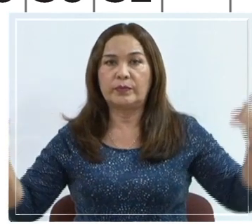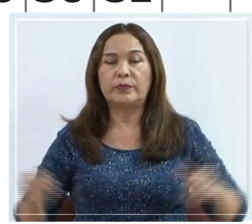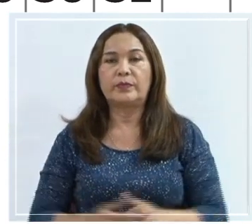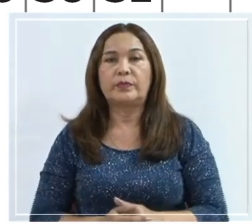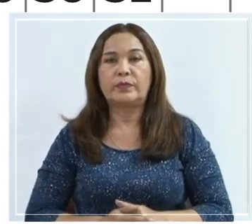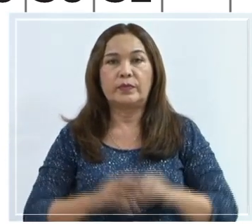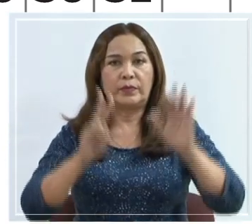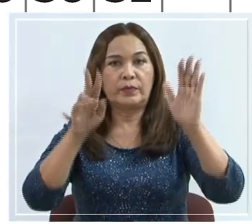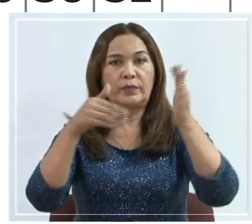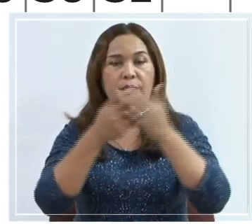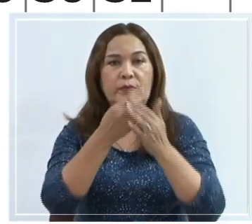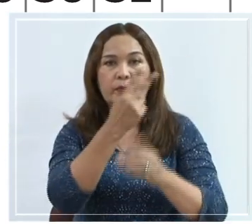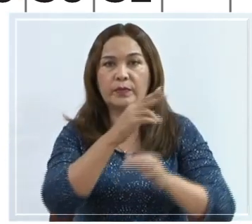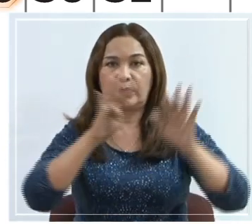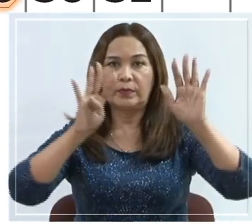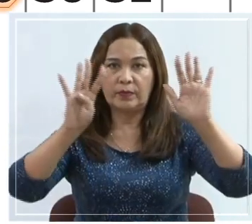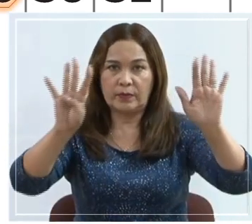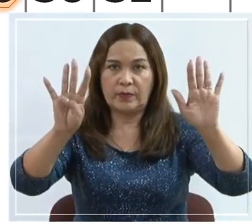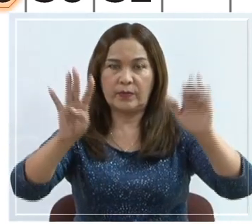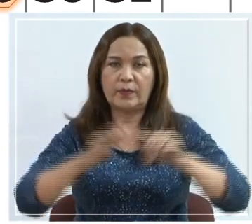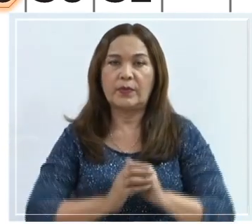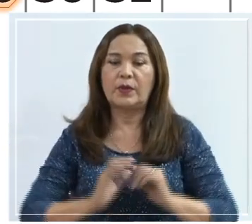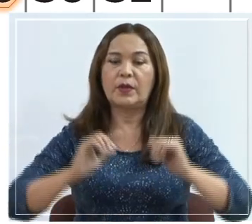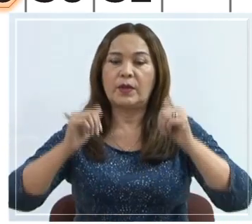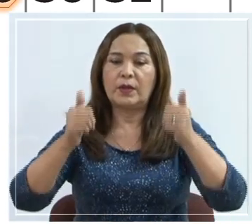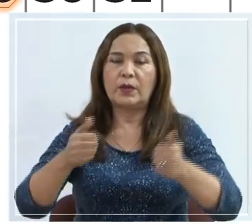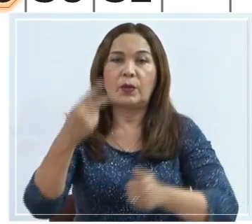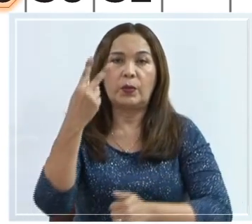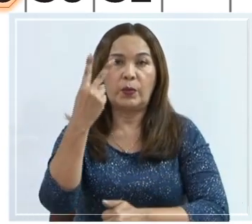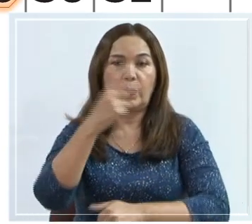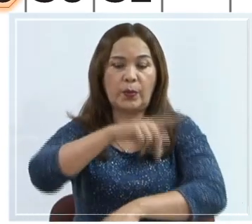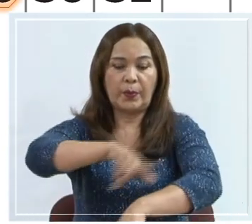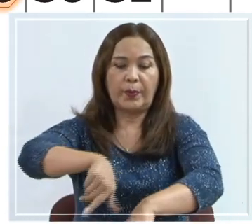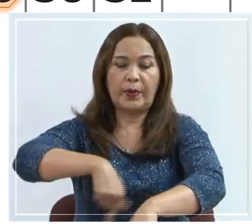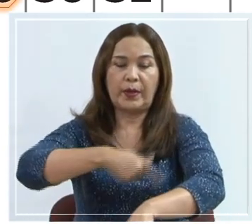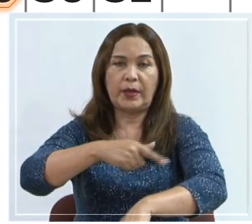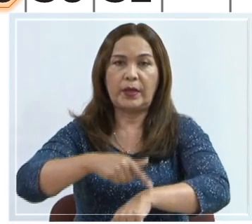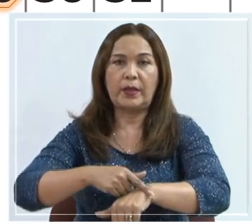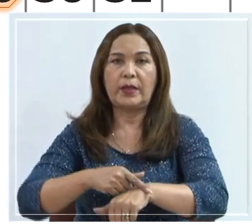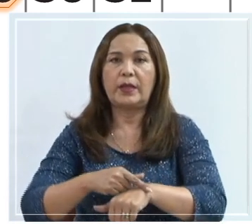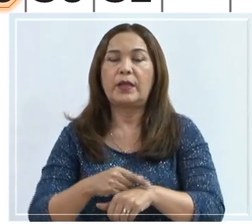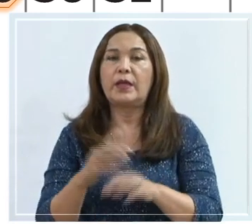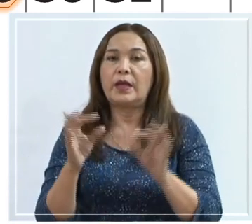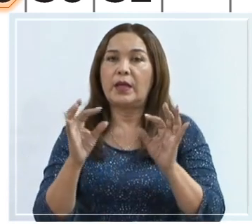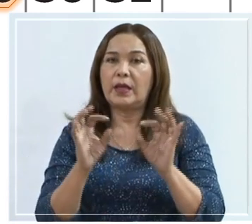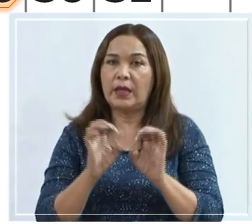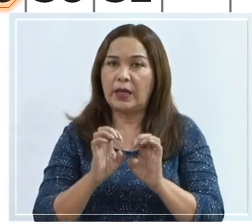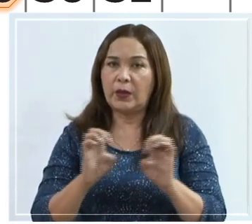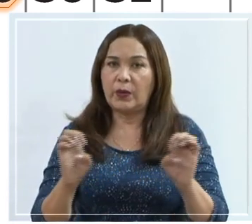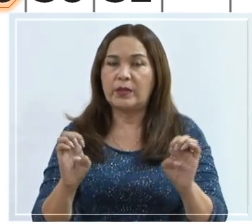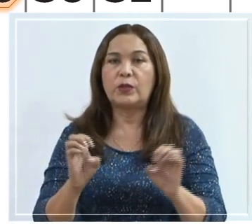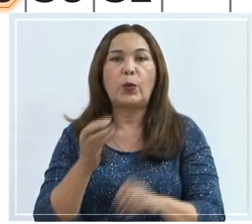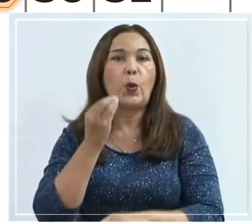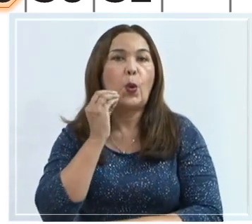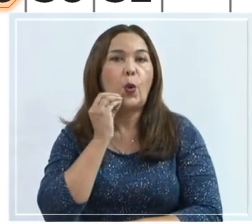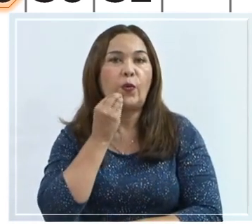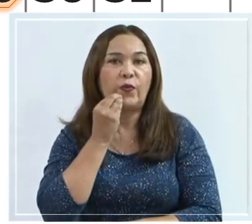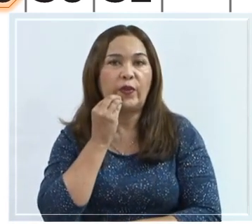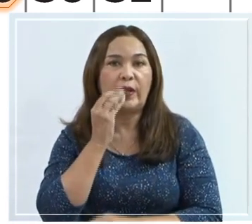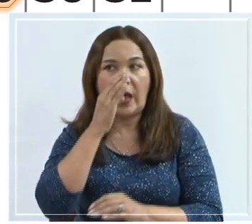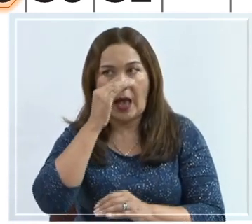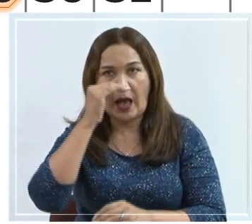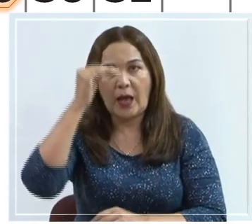del día 7 al 29 inicio del segundo periodo de la modalidad de educación de jóvenes